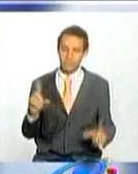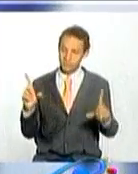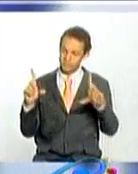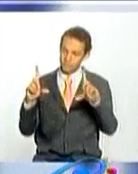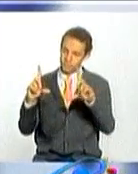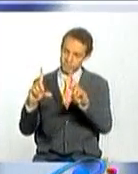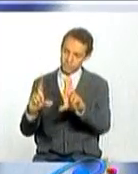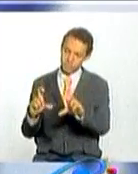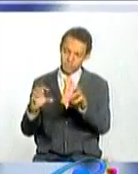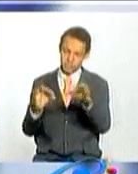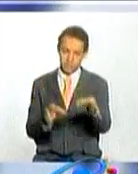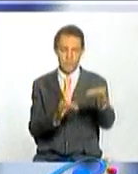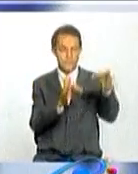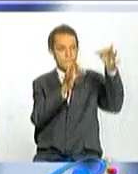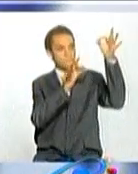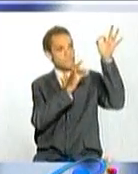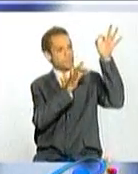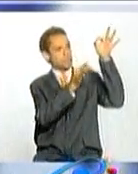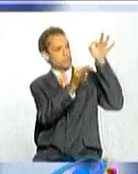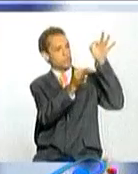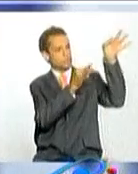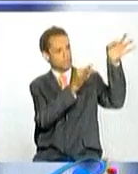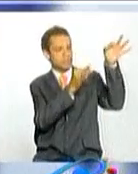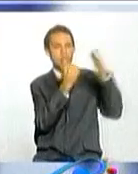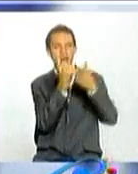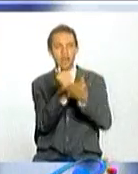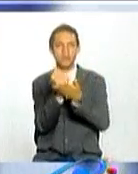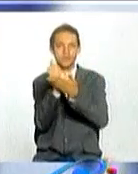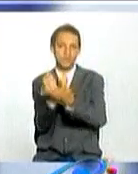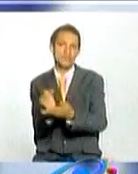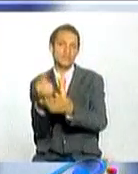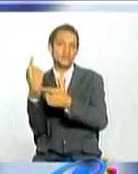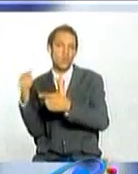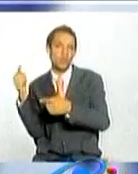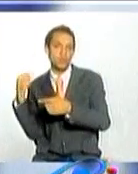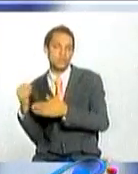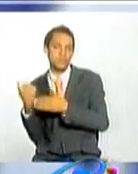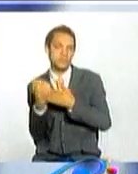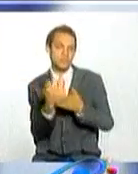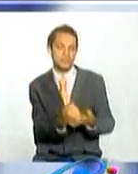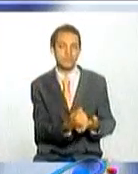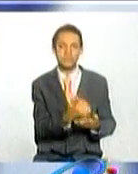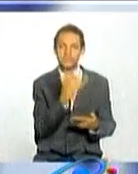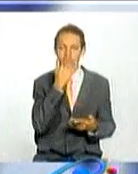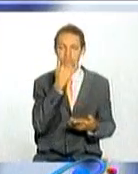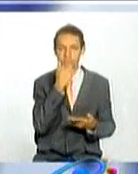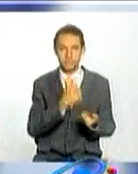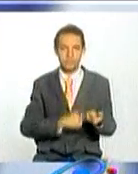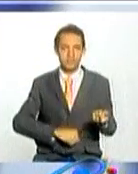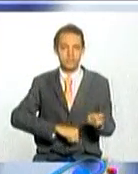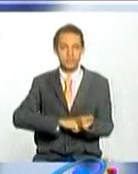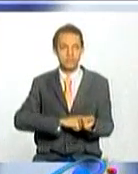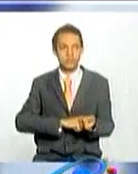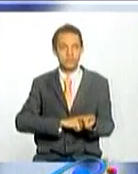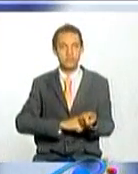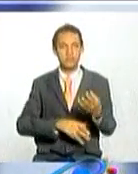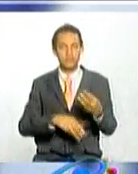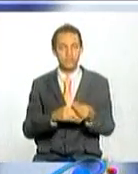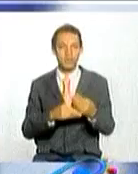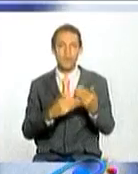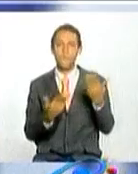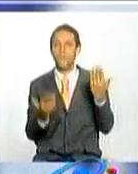otros métodos diagnósticos o tratamientos, pero hay que mirar si ahí está el ovario poliquístico para